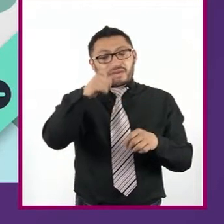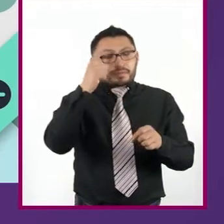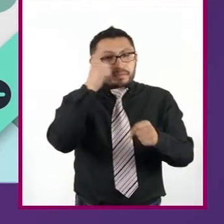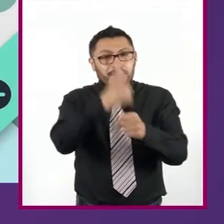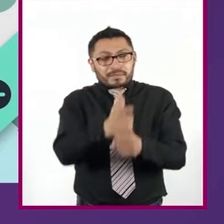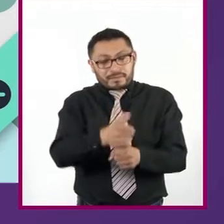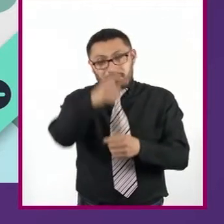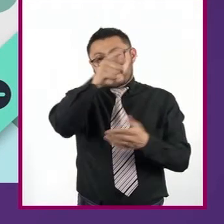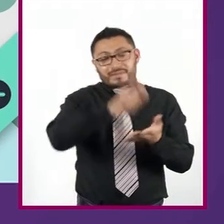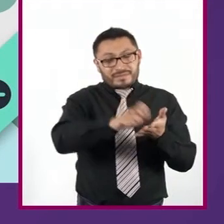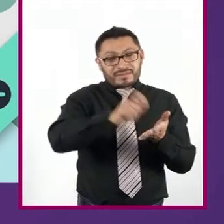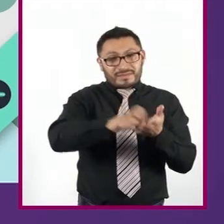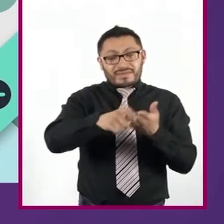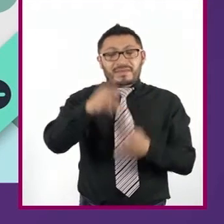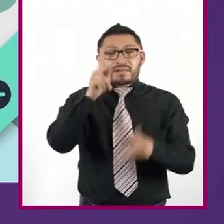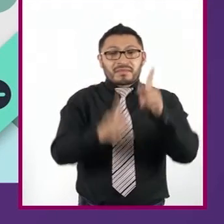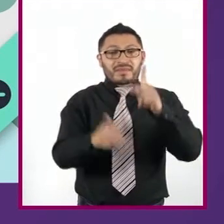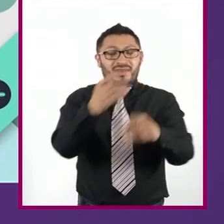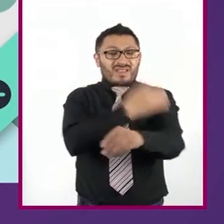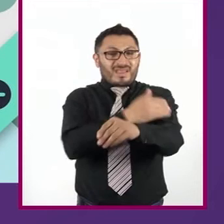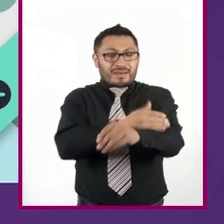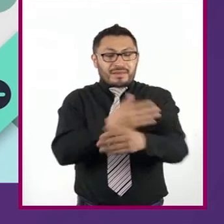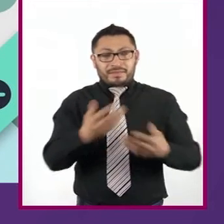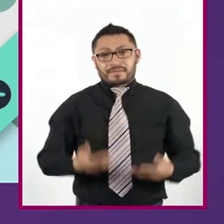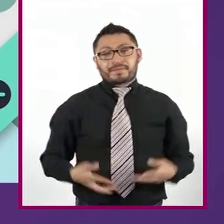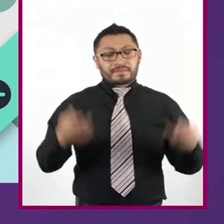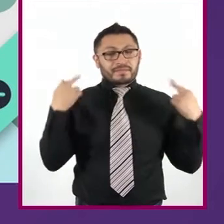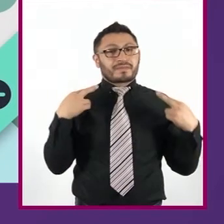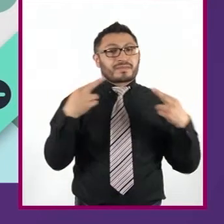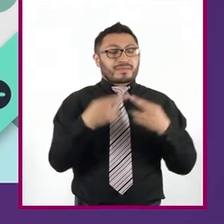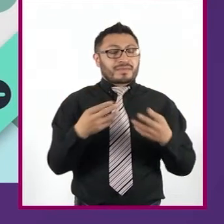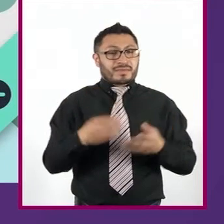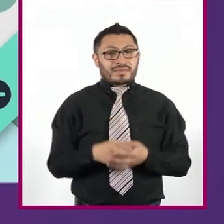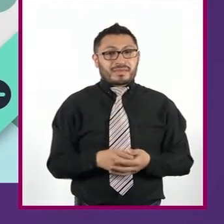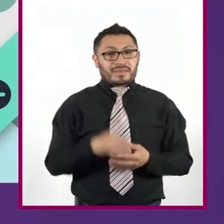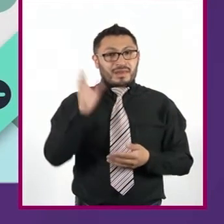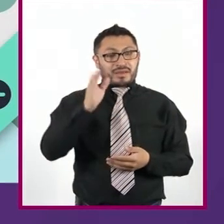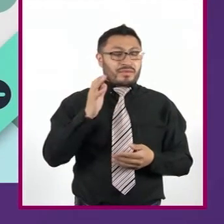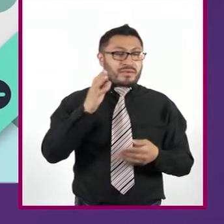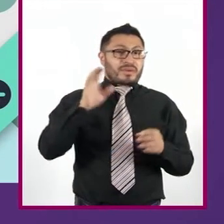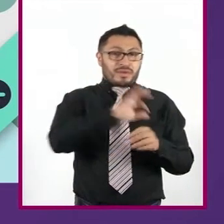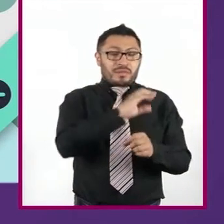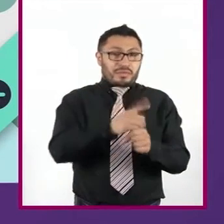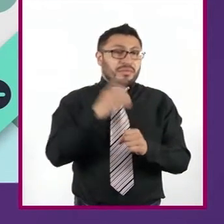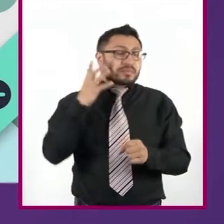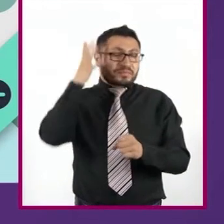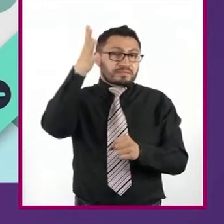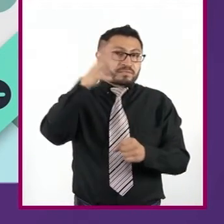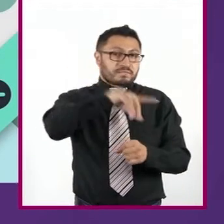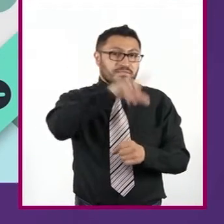y coméntenlo con sus compañeros y profesores cuando tengan la oportunidad.